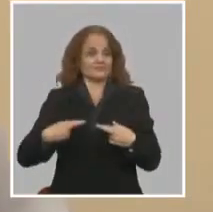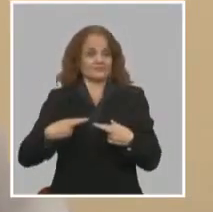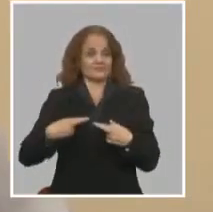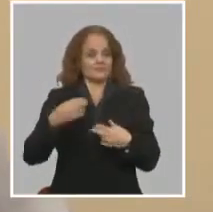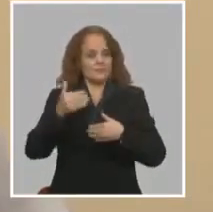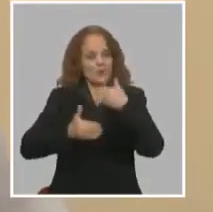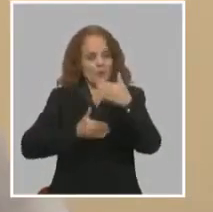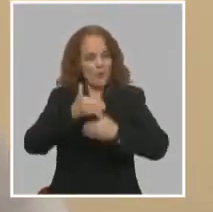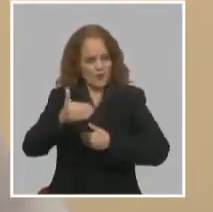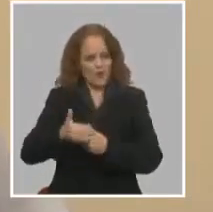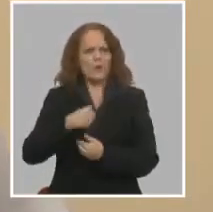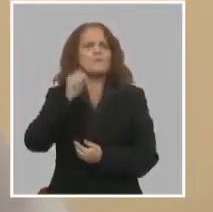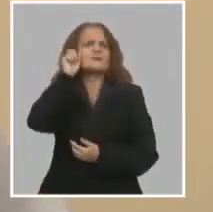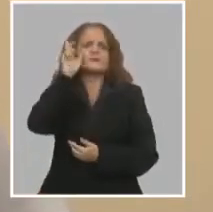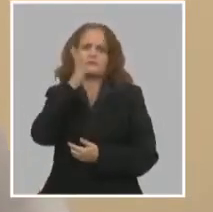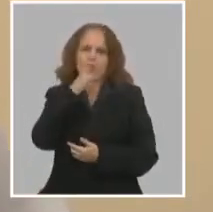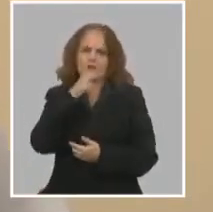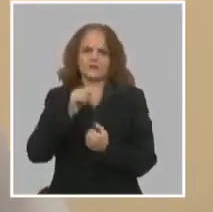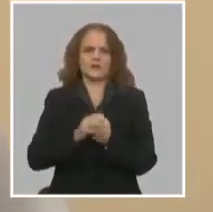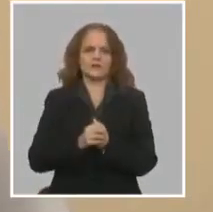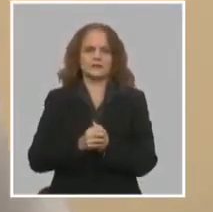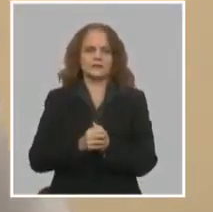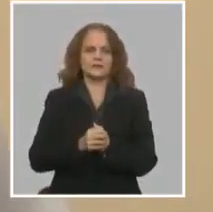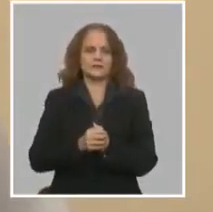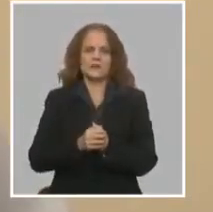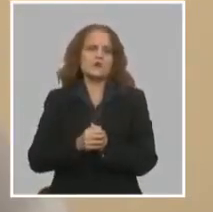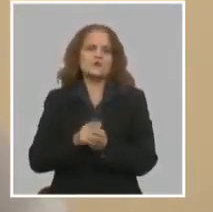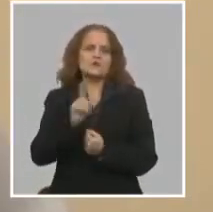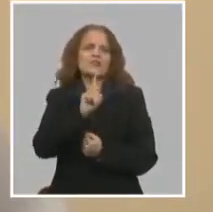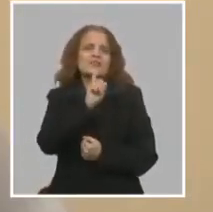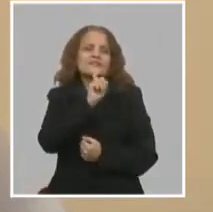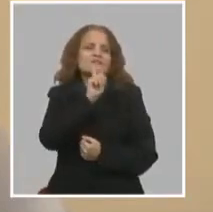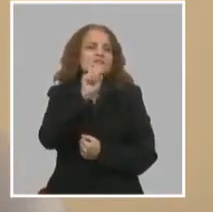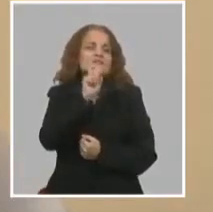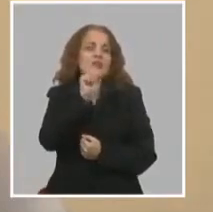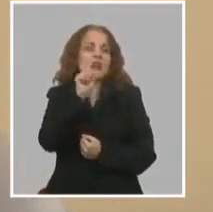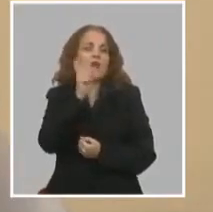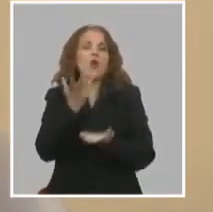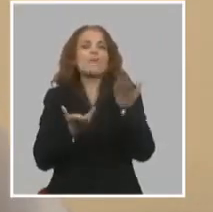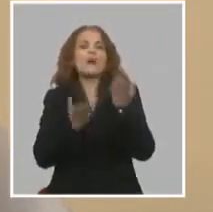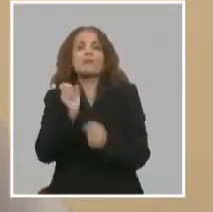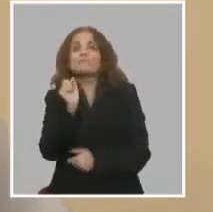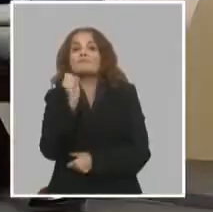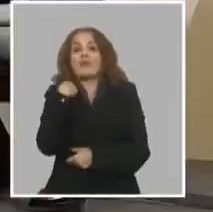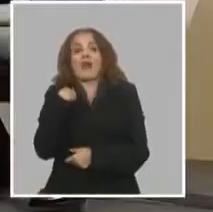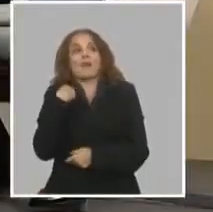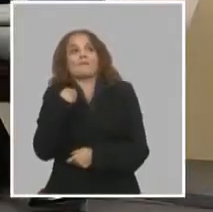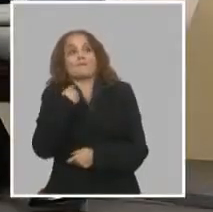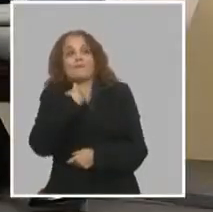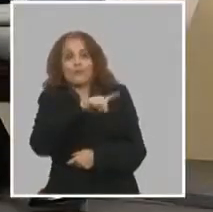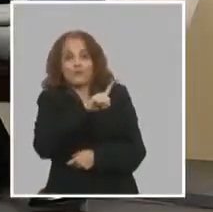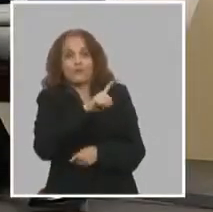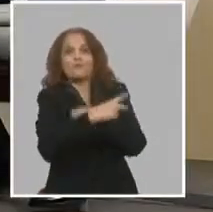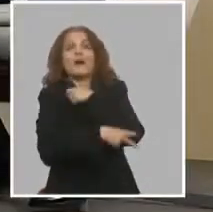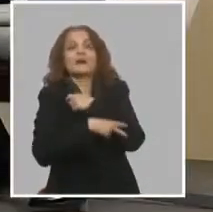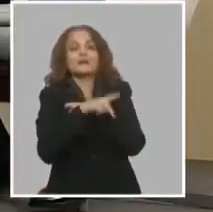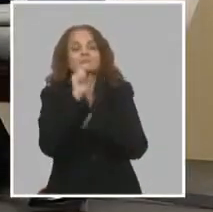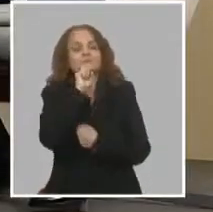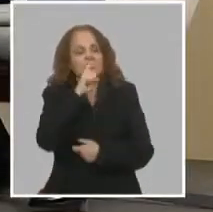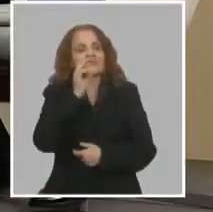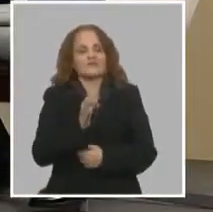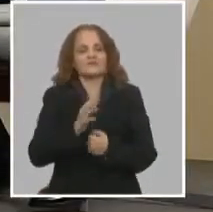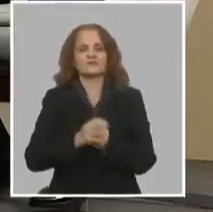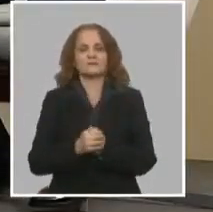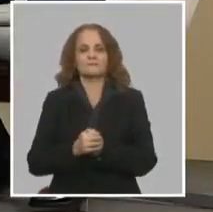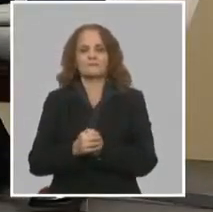Fue muy bonita la experiencia y no fue difícil en comparación con la primera misión. Bueno, lo hermoso de todo esto es que aunque yo voy